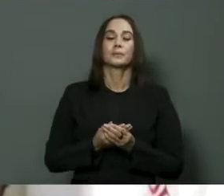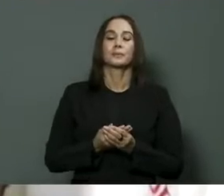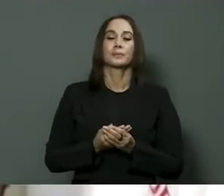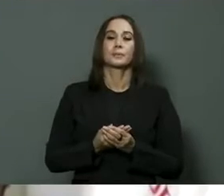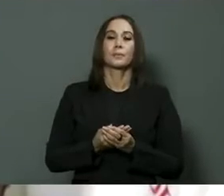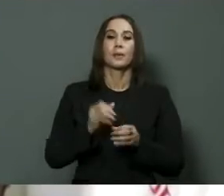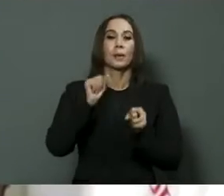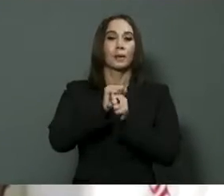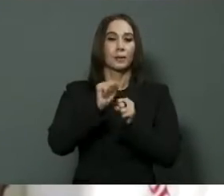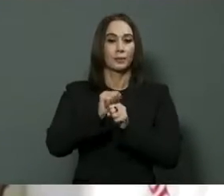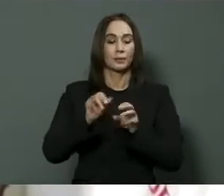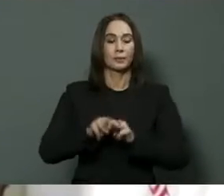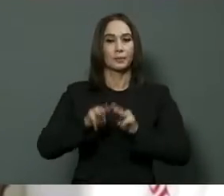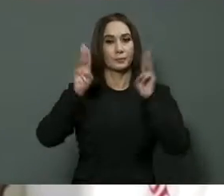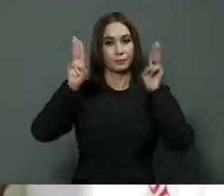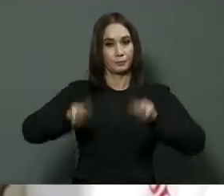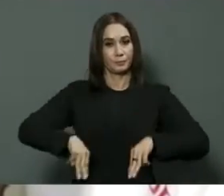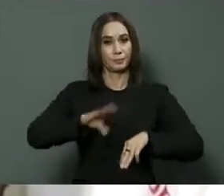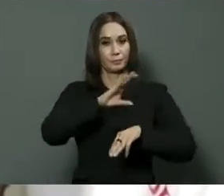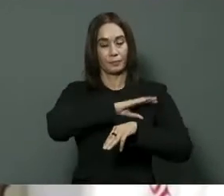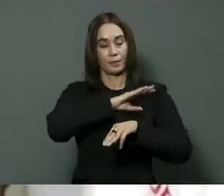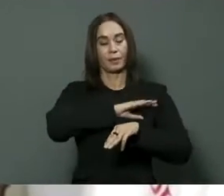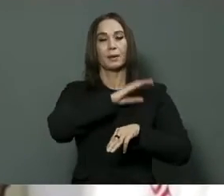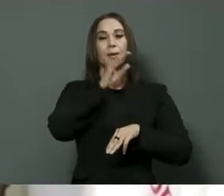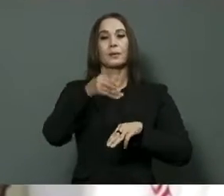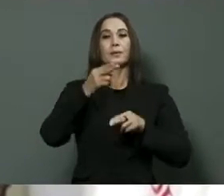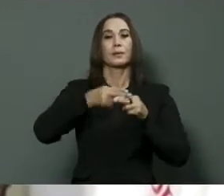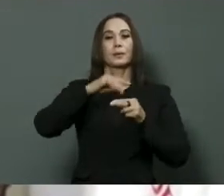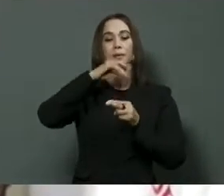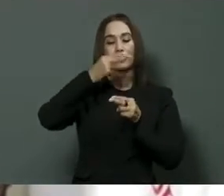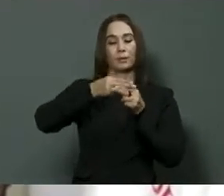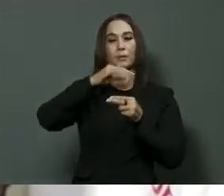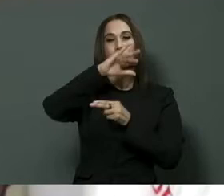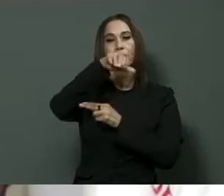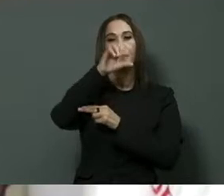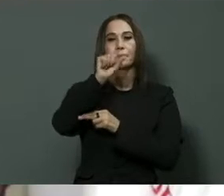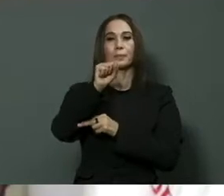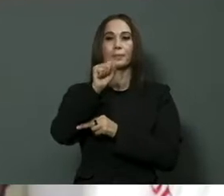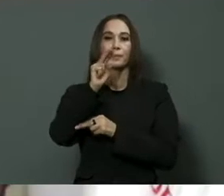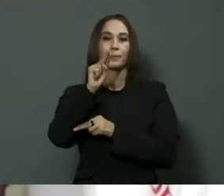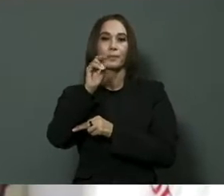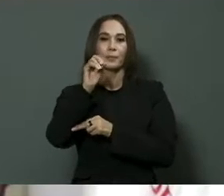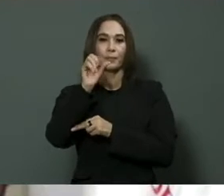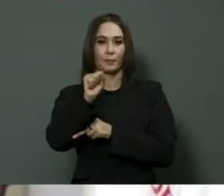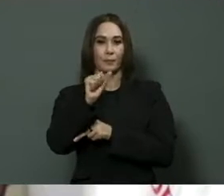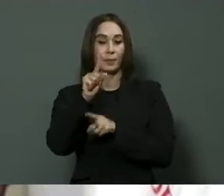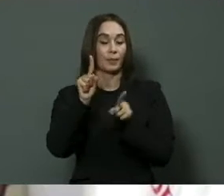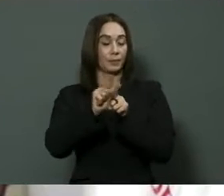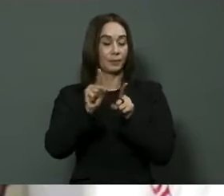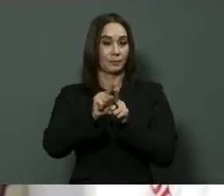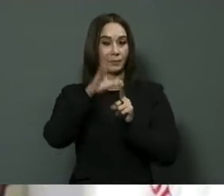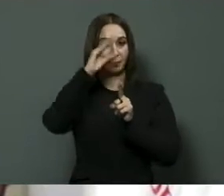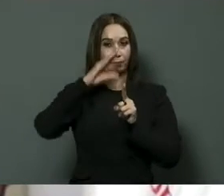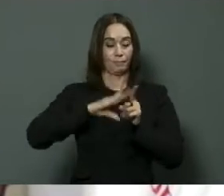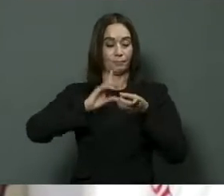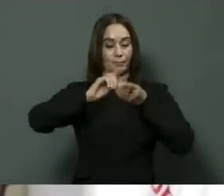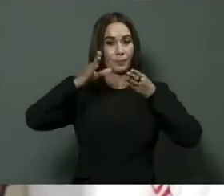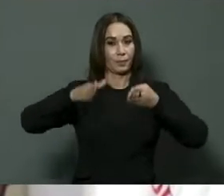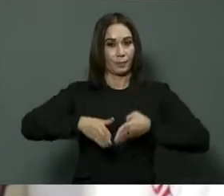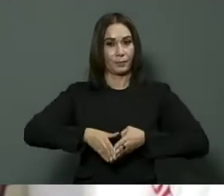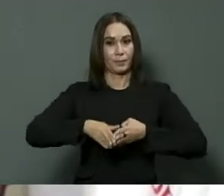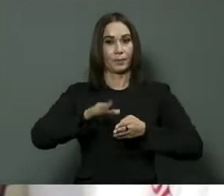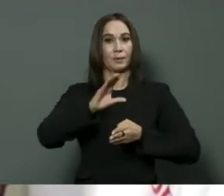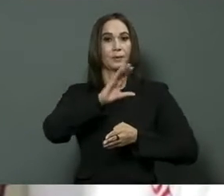ministro de Interior y Policía, Jesús Vázquez Martínez, y el señor director general de la